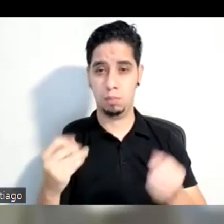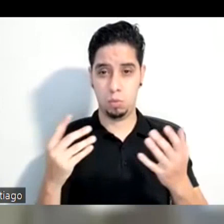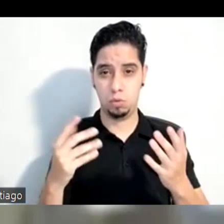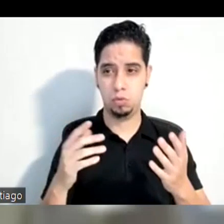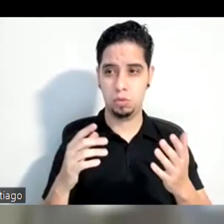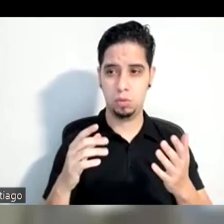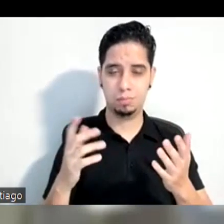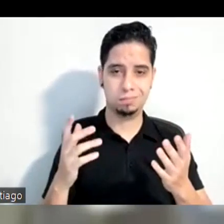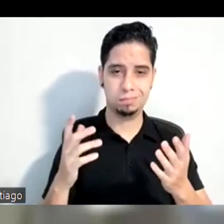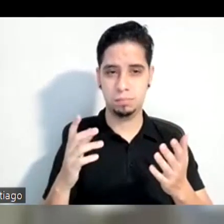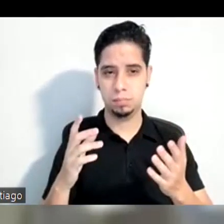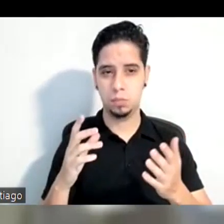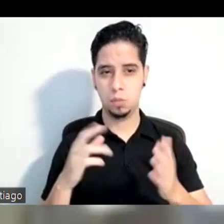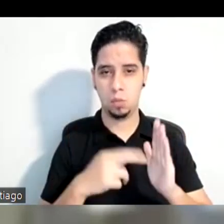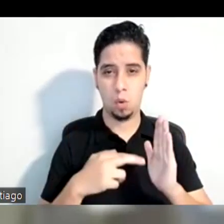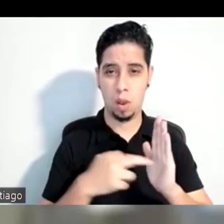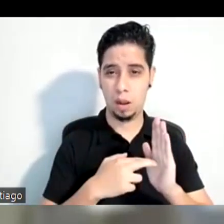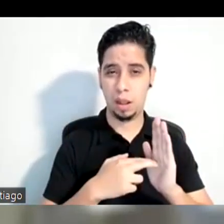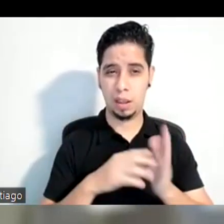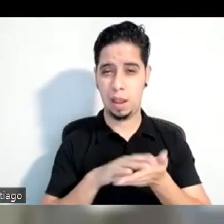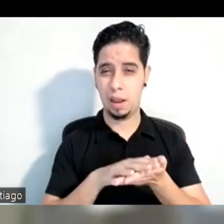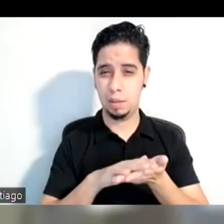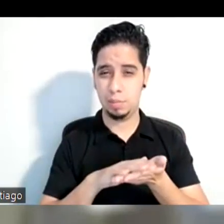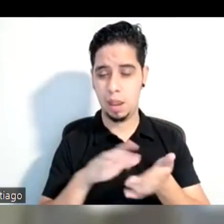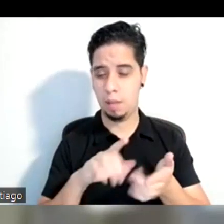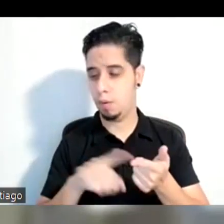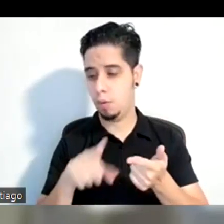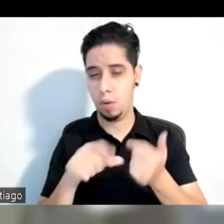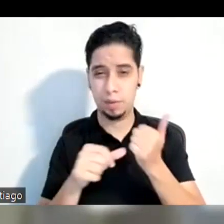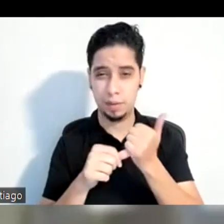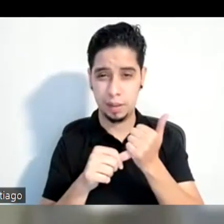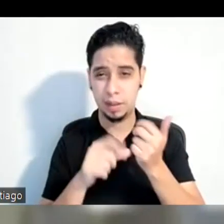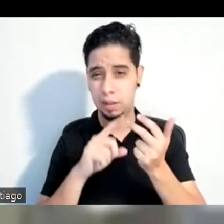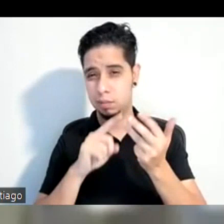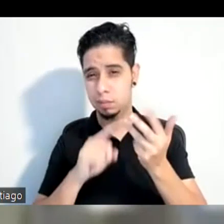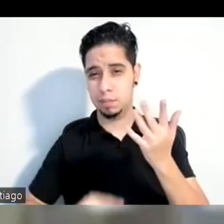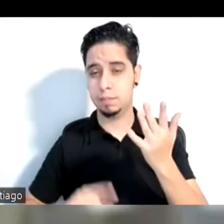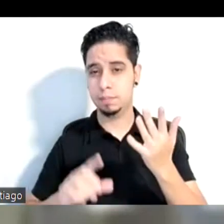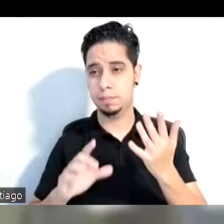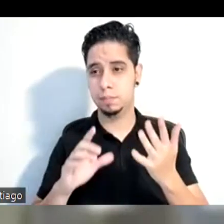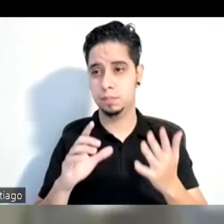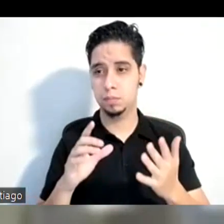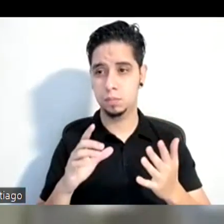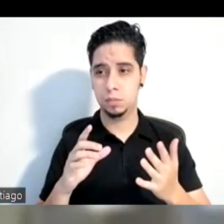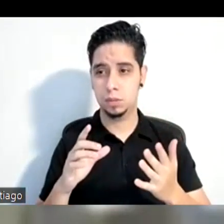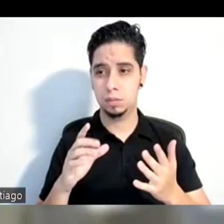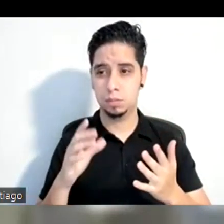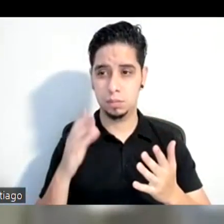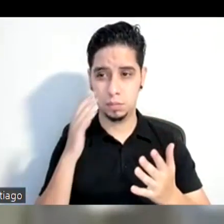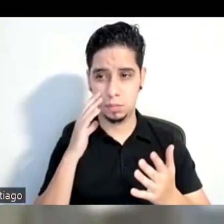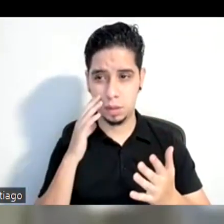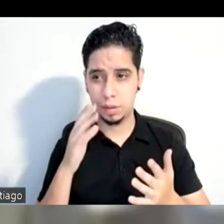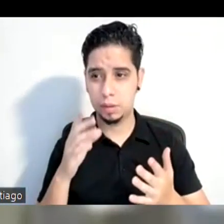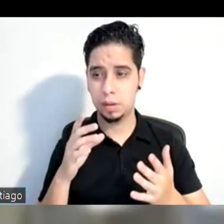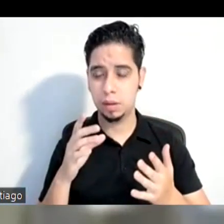era el janitor, o yeah, era el asistente, o era, ¿verdad?, como el zorro, ¿verdad?, que es el asistente del zorro, el que lo ayuda a